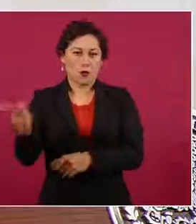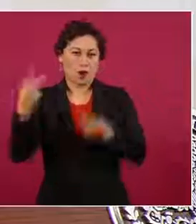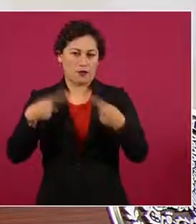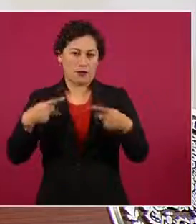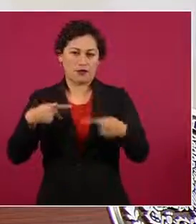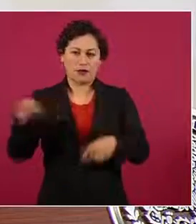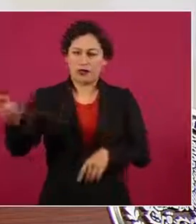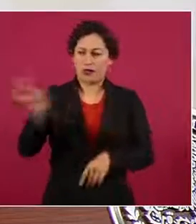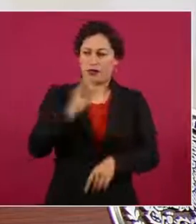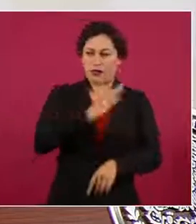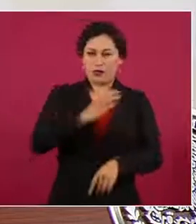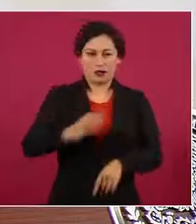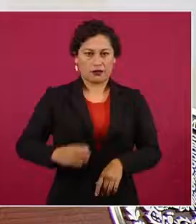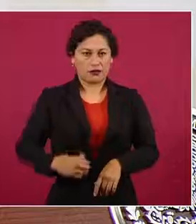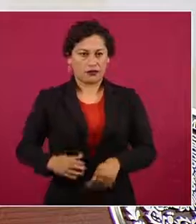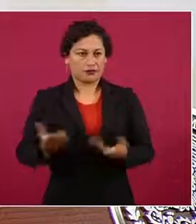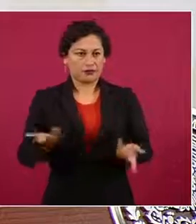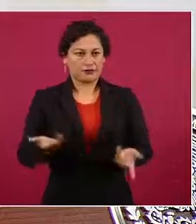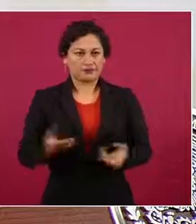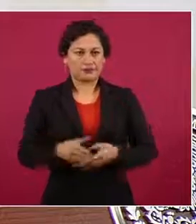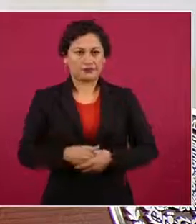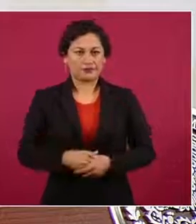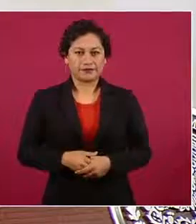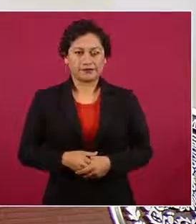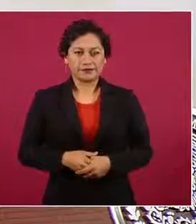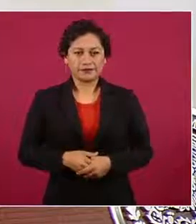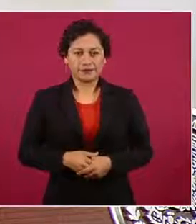Se intenta, ¿no?,